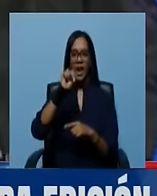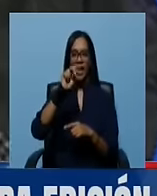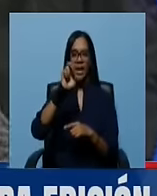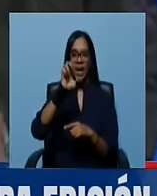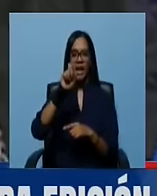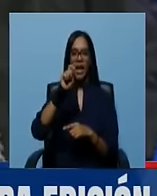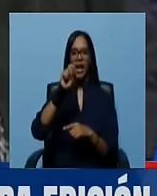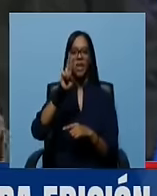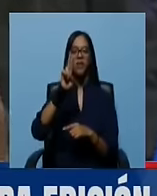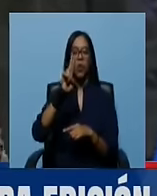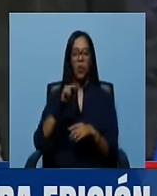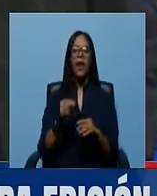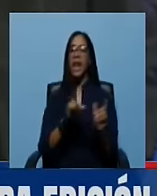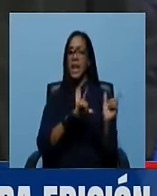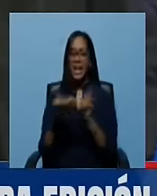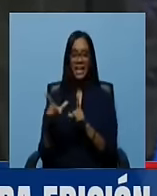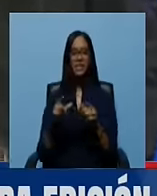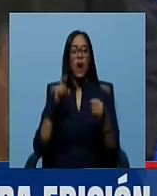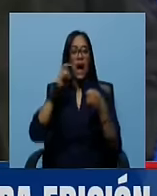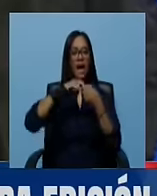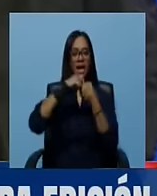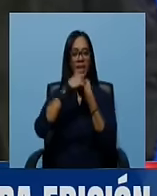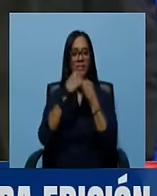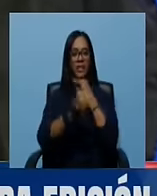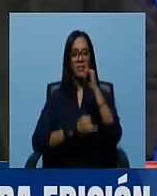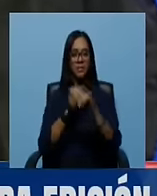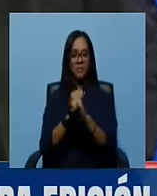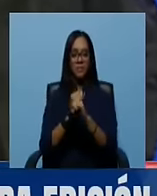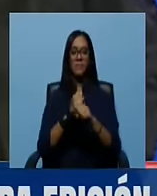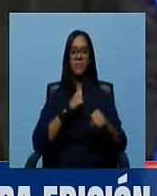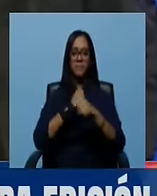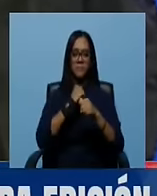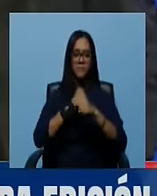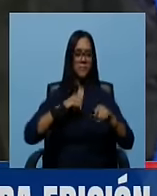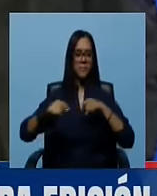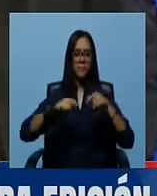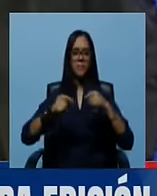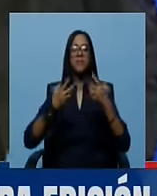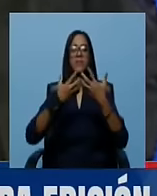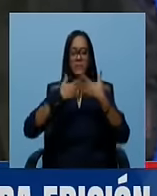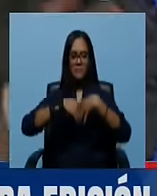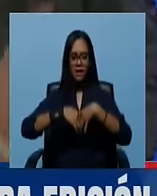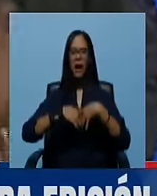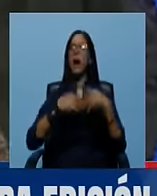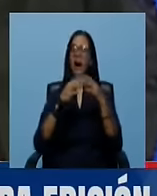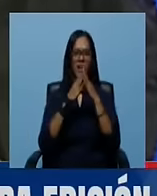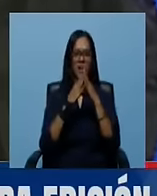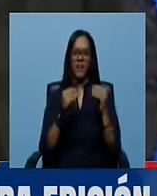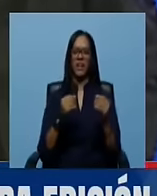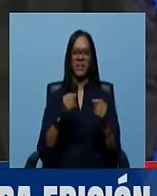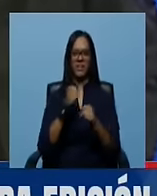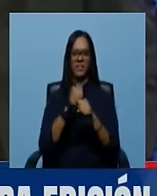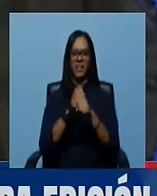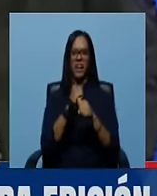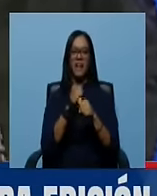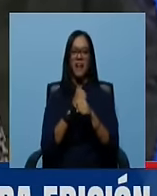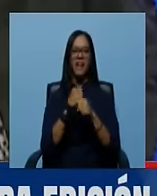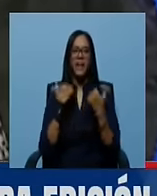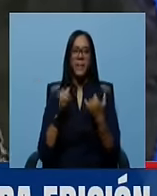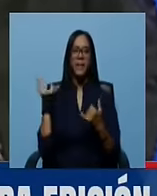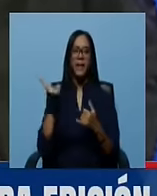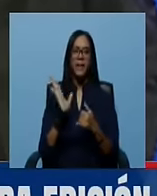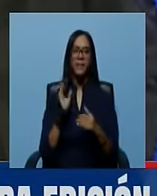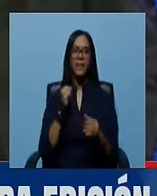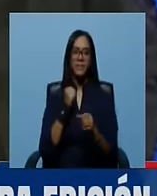firmar alianzas internacionales para su gestión y su administración. Y todas estas operaciones charter que hemos venido